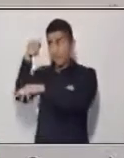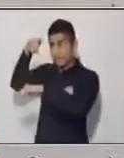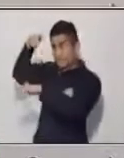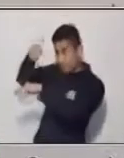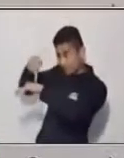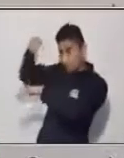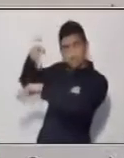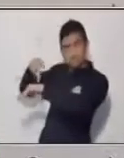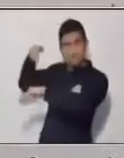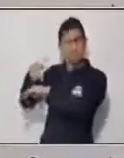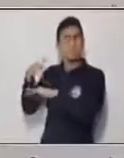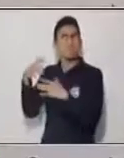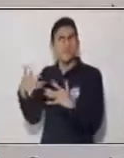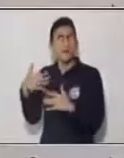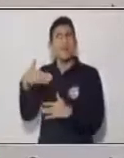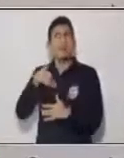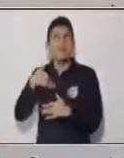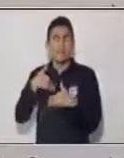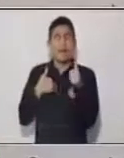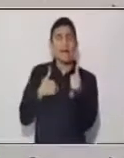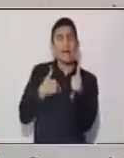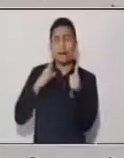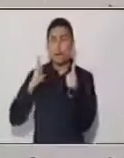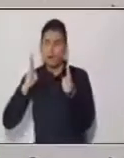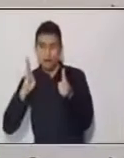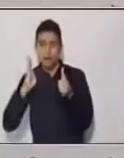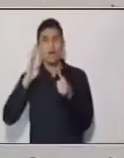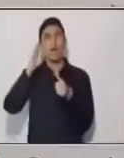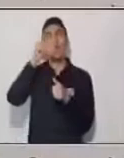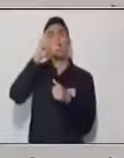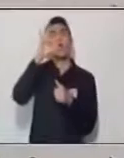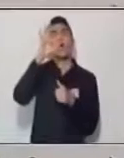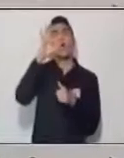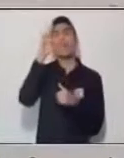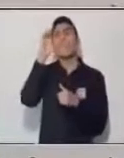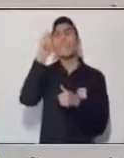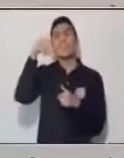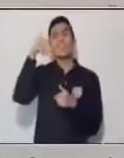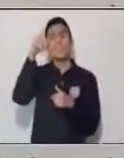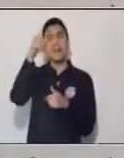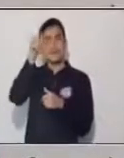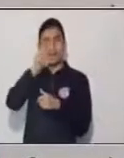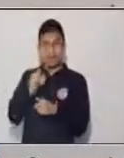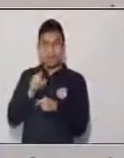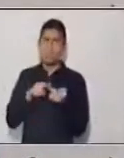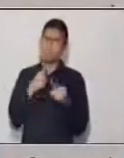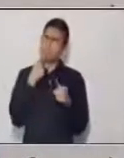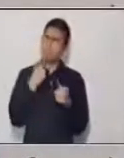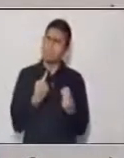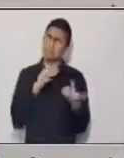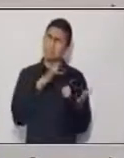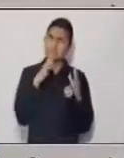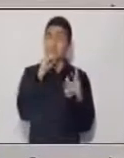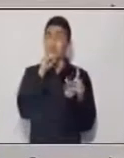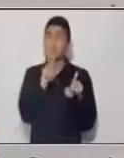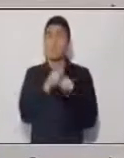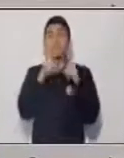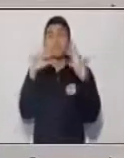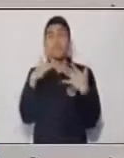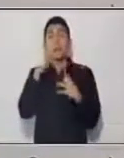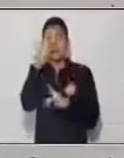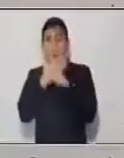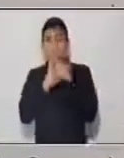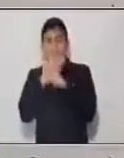Ahí tenemos nuestras coordenadas limitantes en el eje X. Pero decía, el problema en